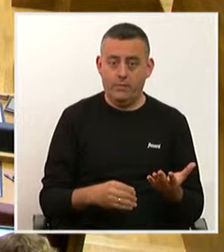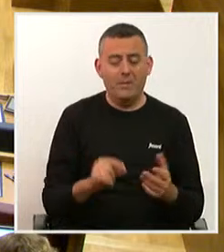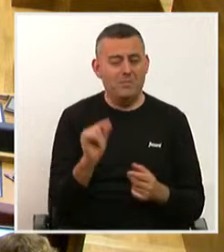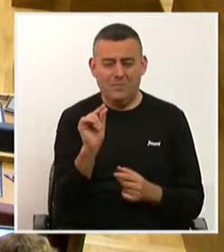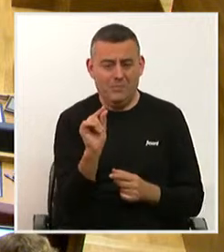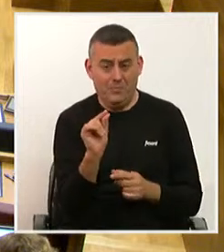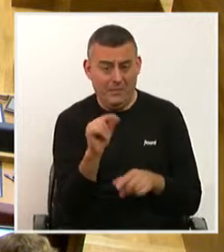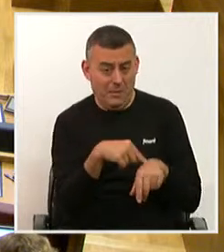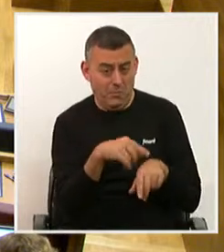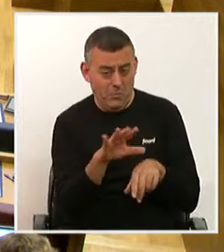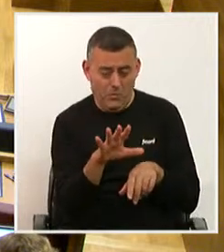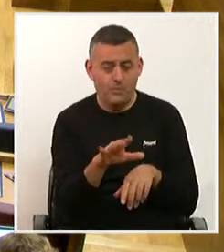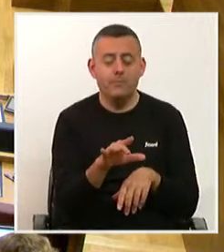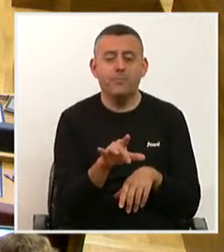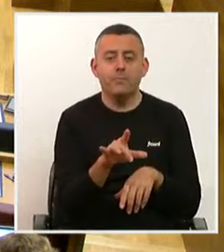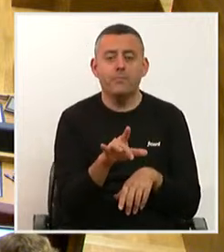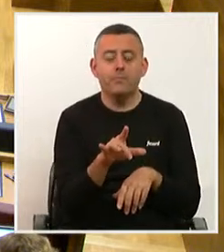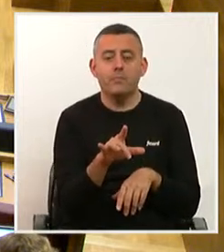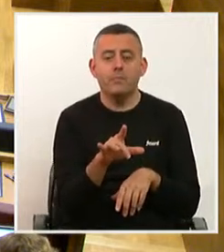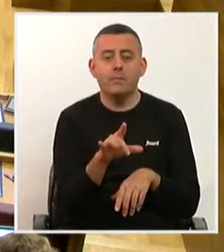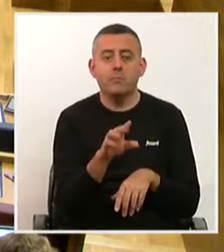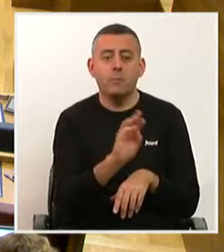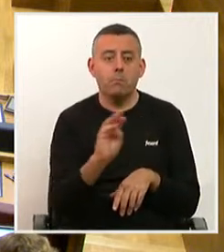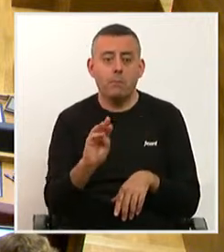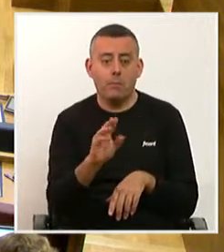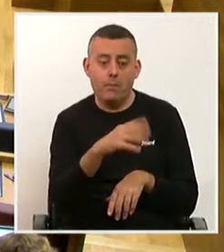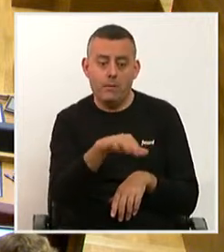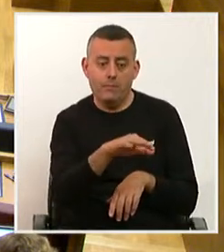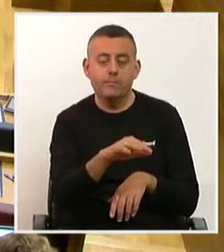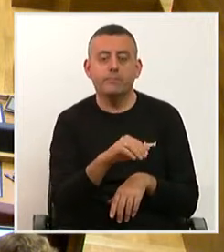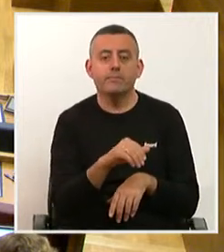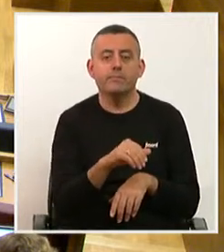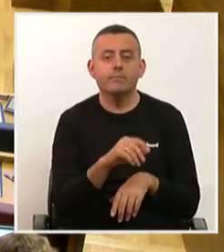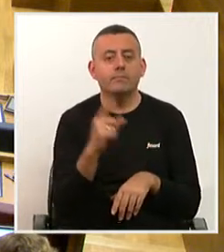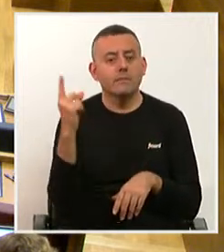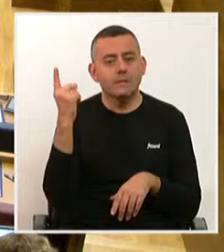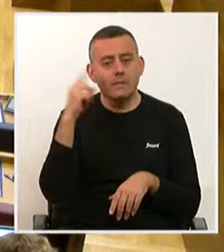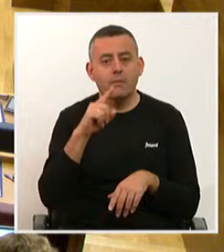que señor del popular sa queada que